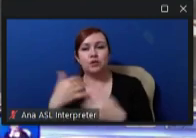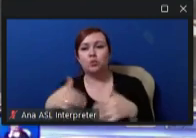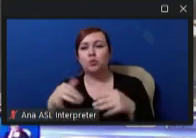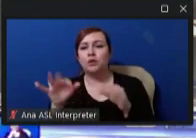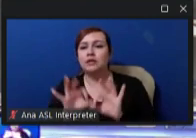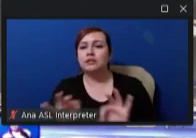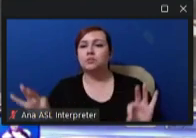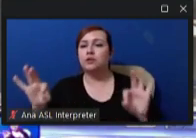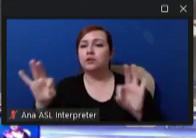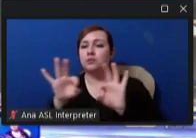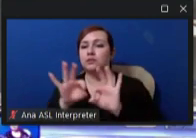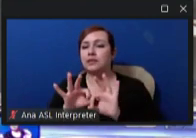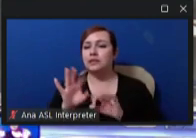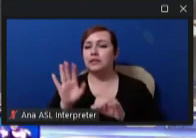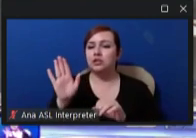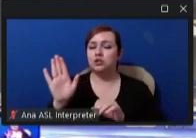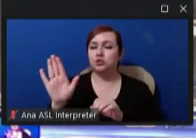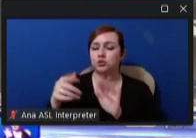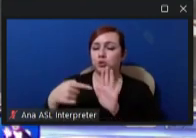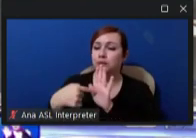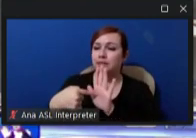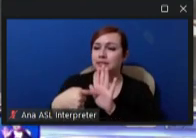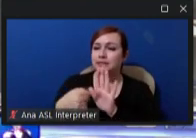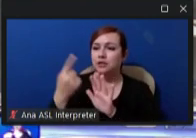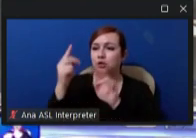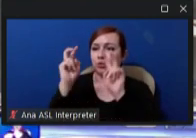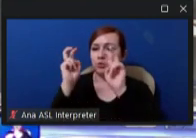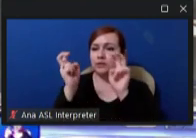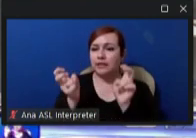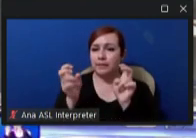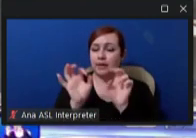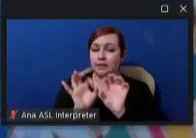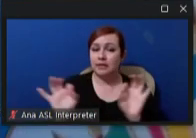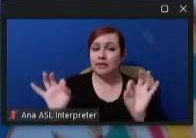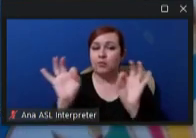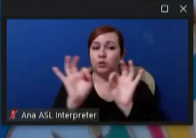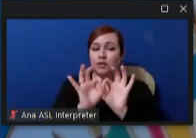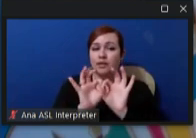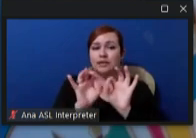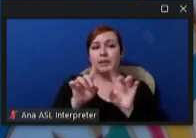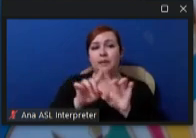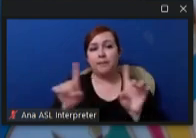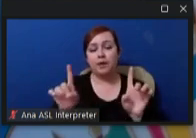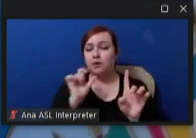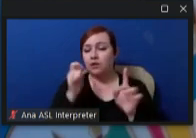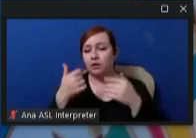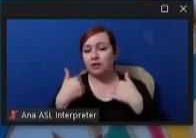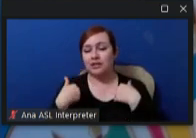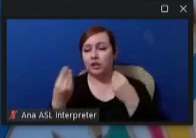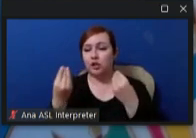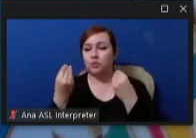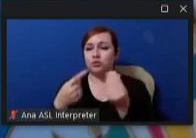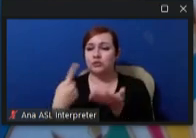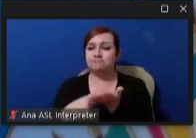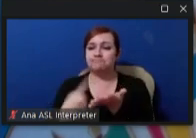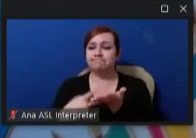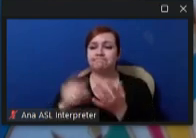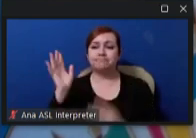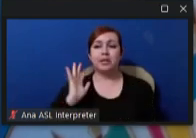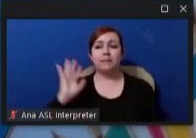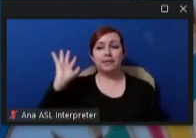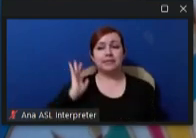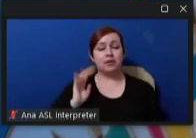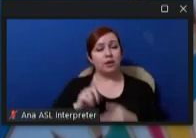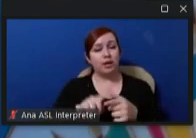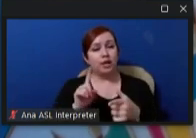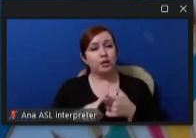presencia con un tema tan relevante, pero que no ha tenido tantas audiencias en el pasado. Entonces, también es